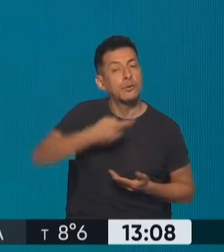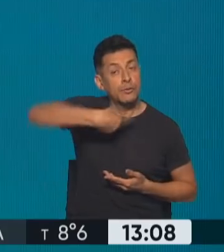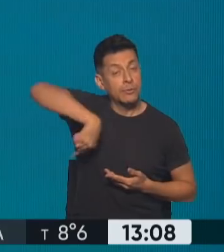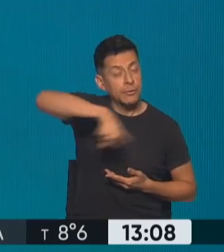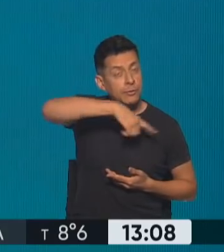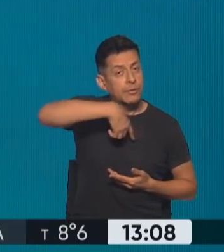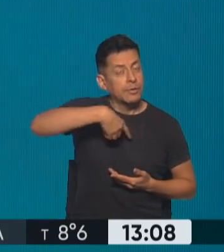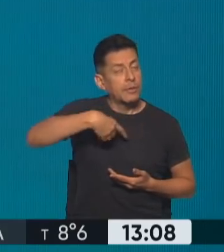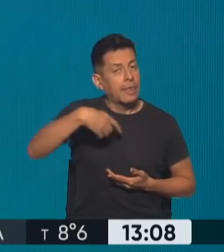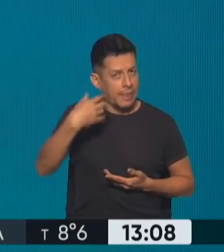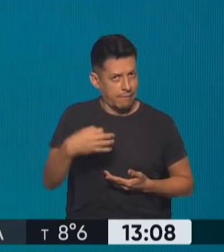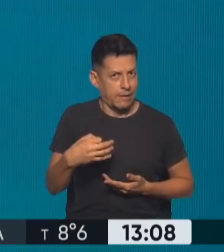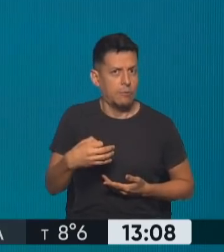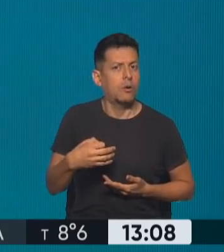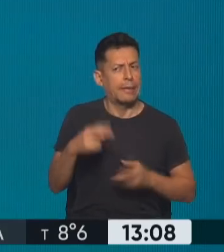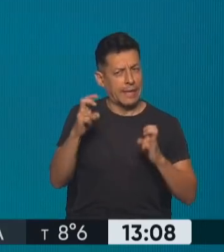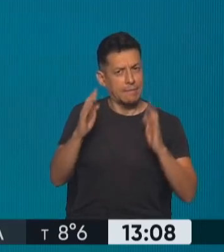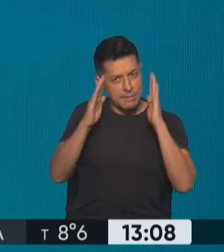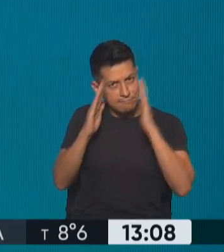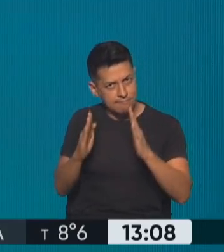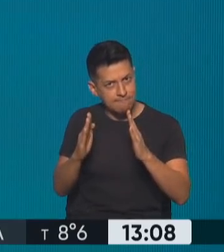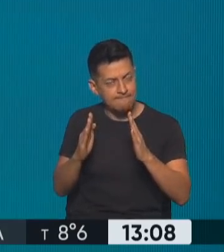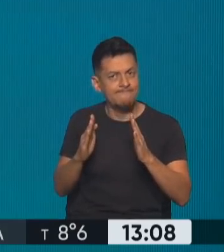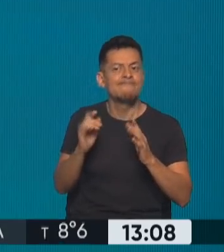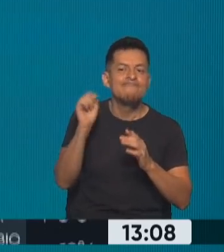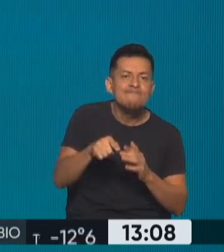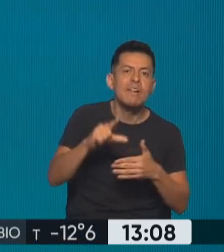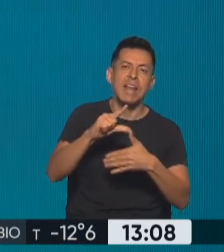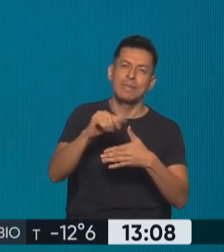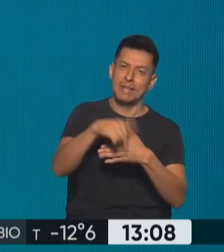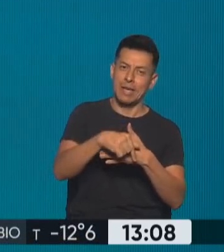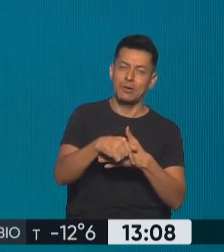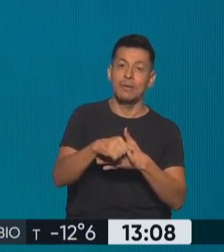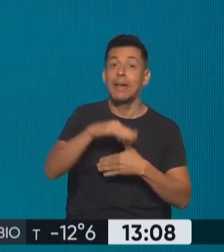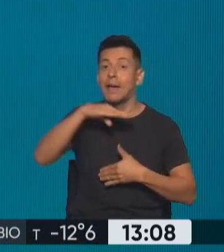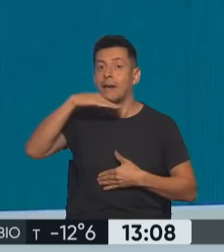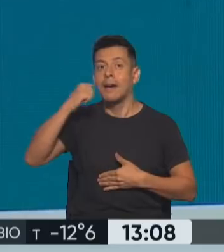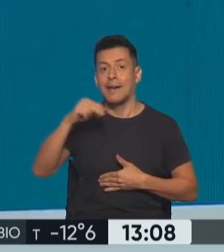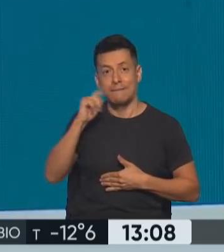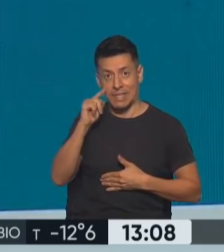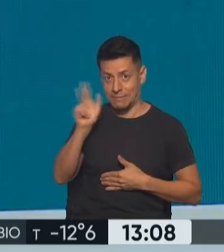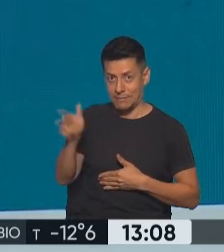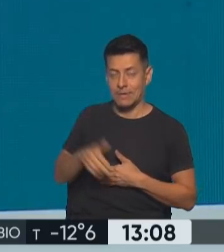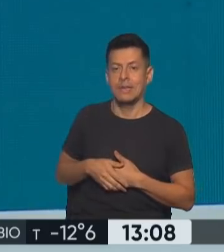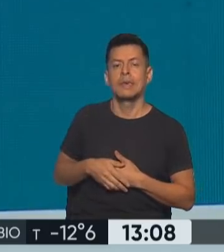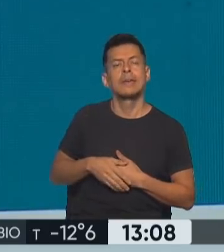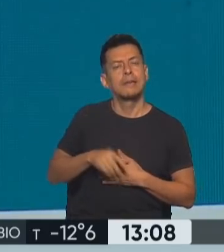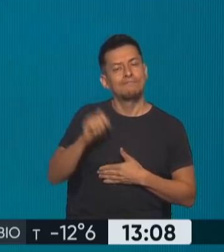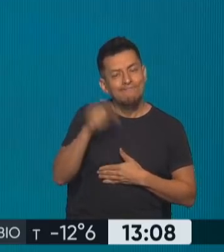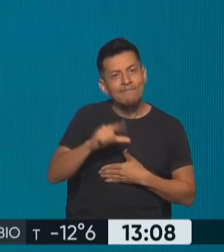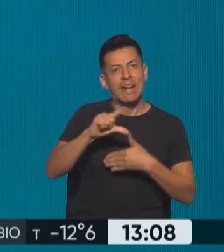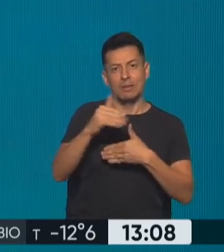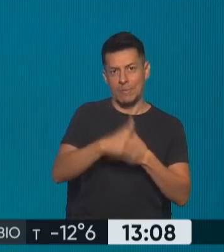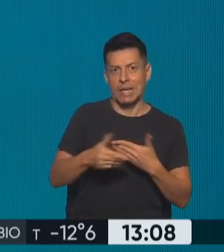debemos también abordar un tema, tal vez más latinoamericano, Javi, tal vez más